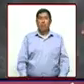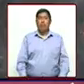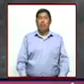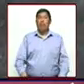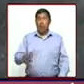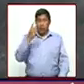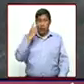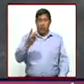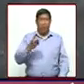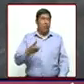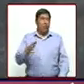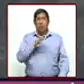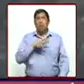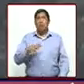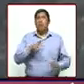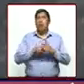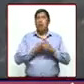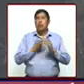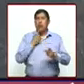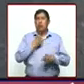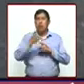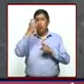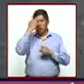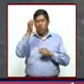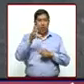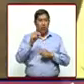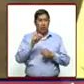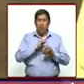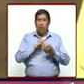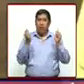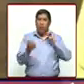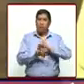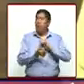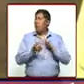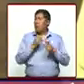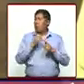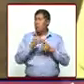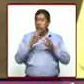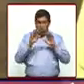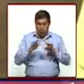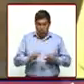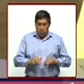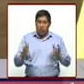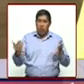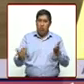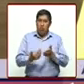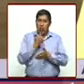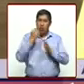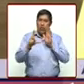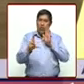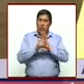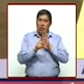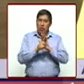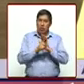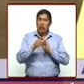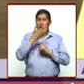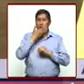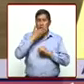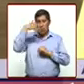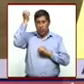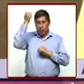Estamos viendo desde la Cámara de Senadores si esto empieza a afectar, ¿por qué no modificar o elaborar otra norma que definitivamente empiece a